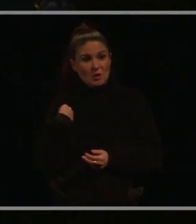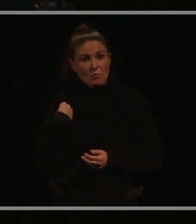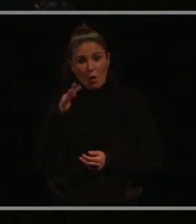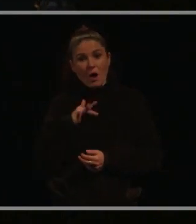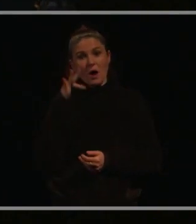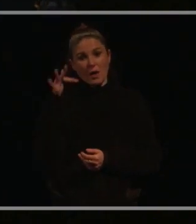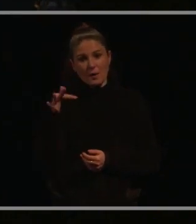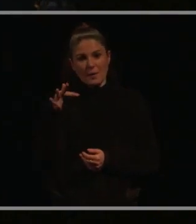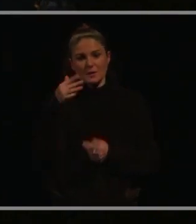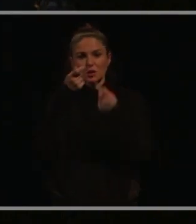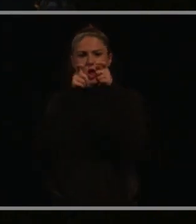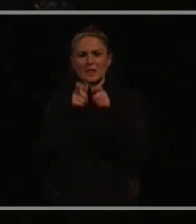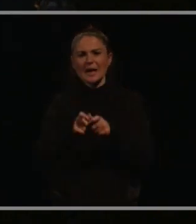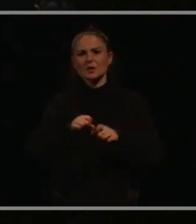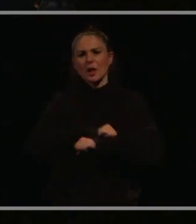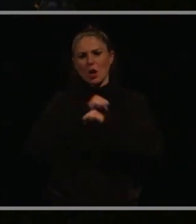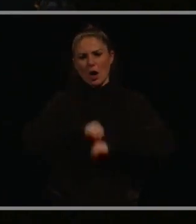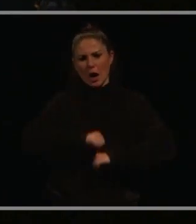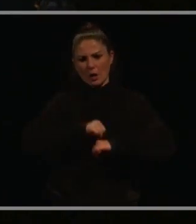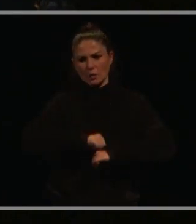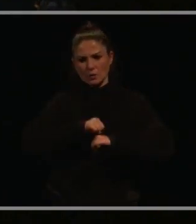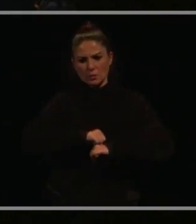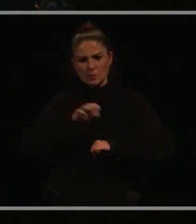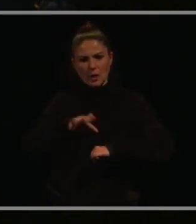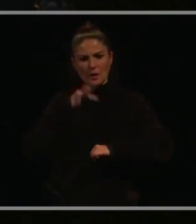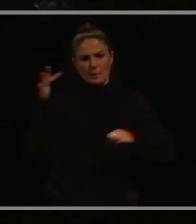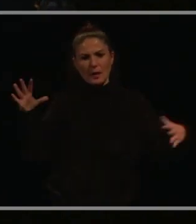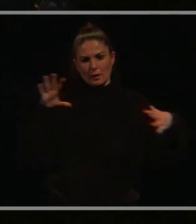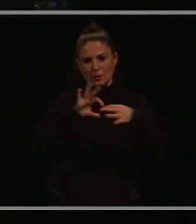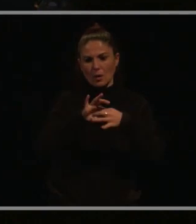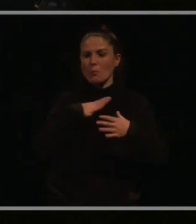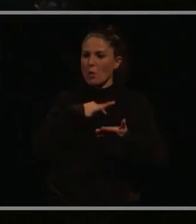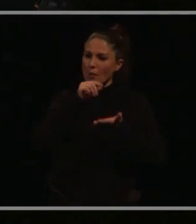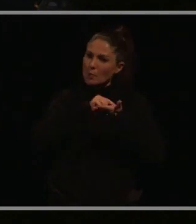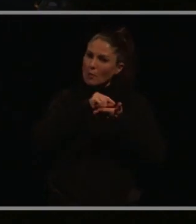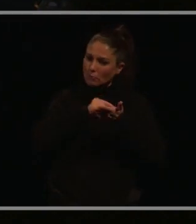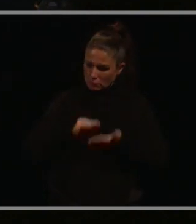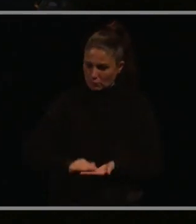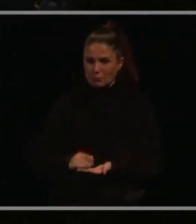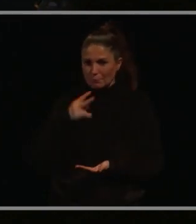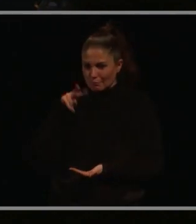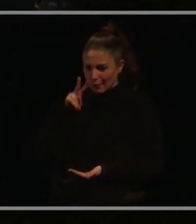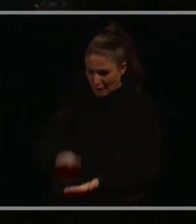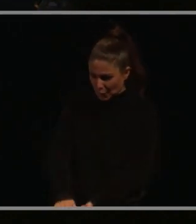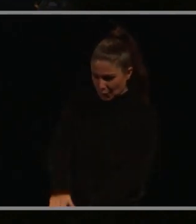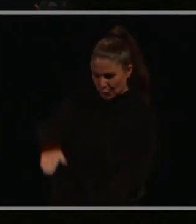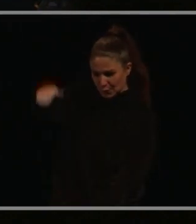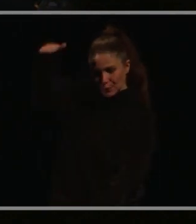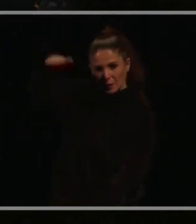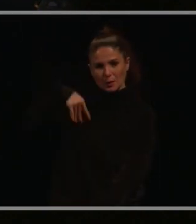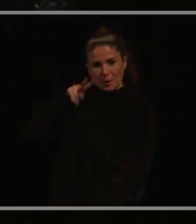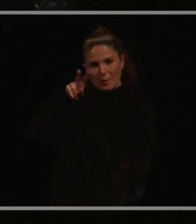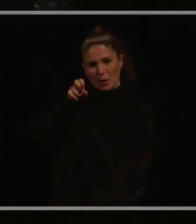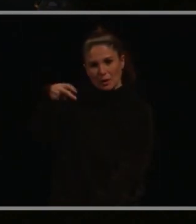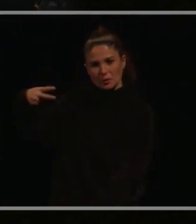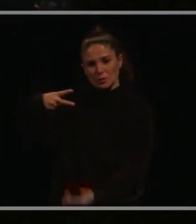Además, estos son datos de los adultos, pero es que además esta relación la podemos registrar desde la infancia. Eso es lo que veíamos en los